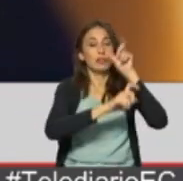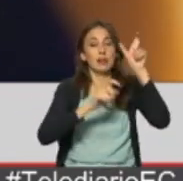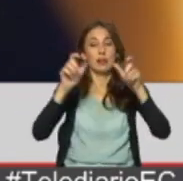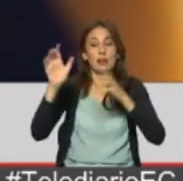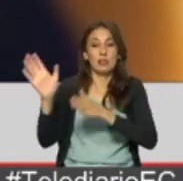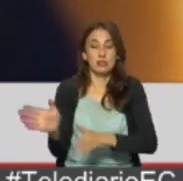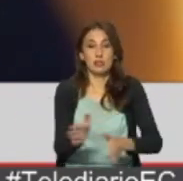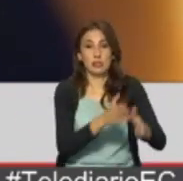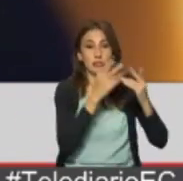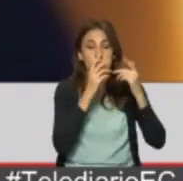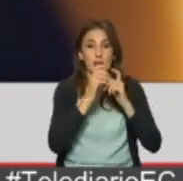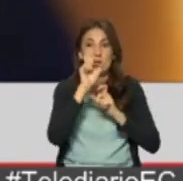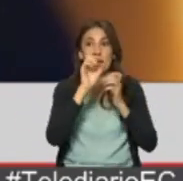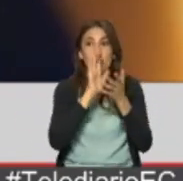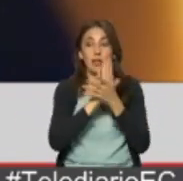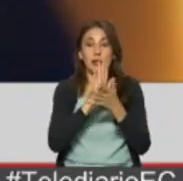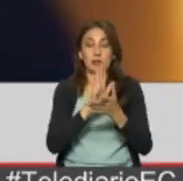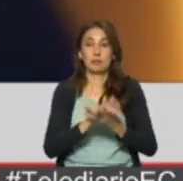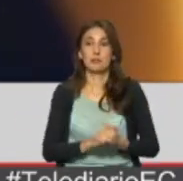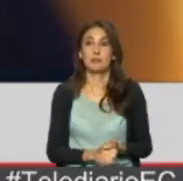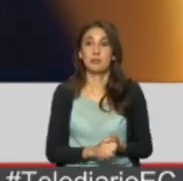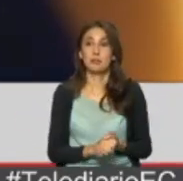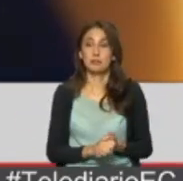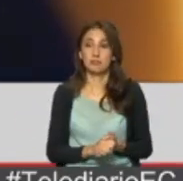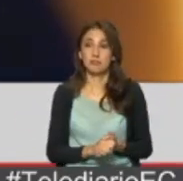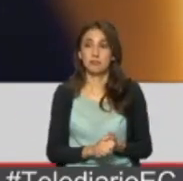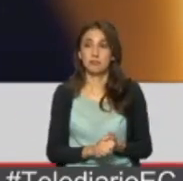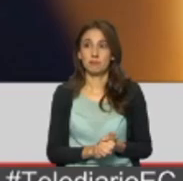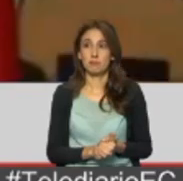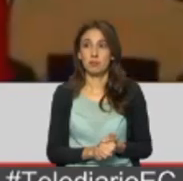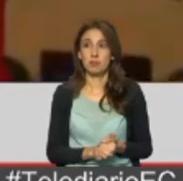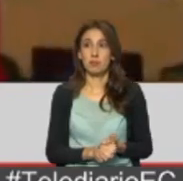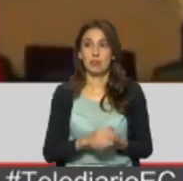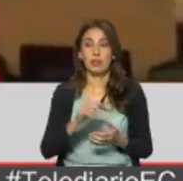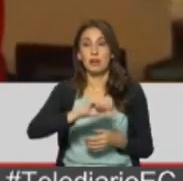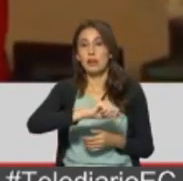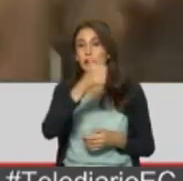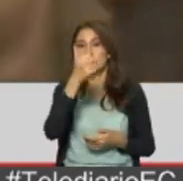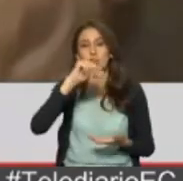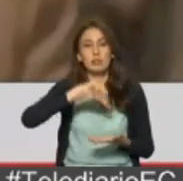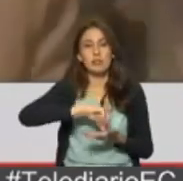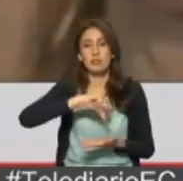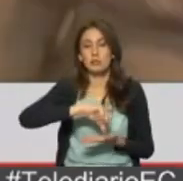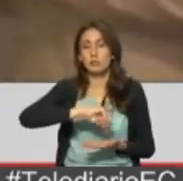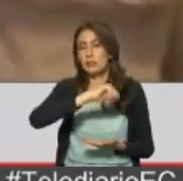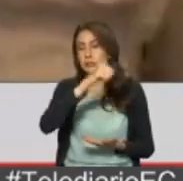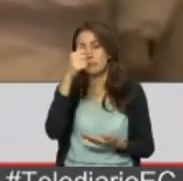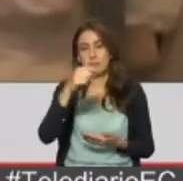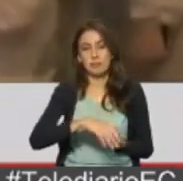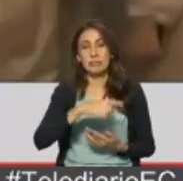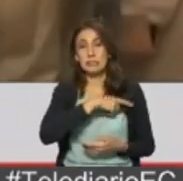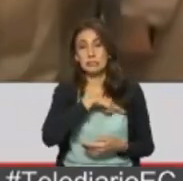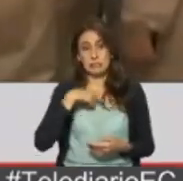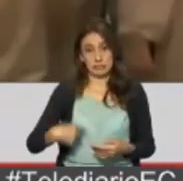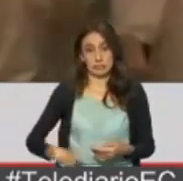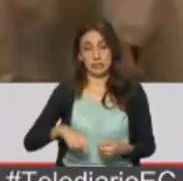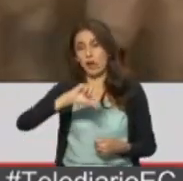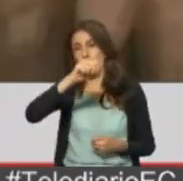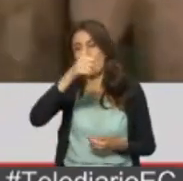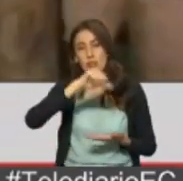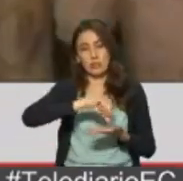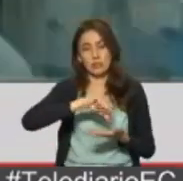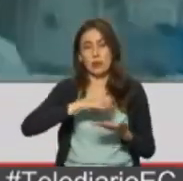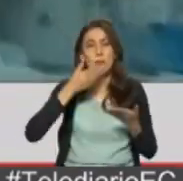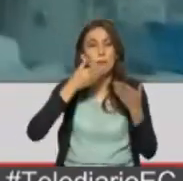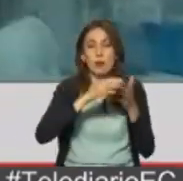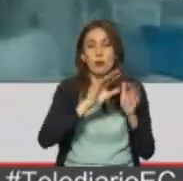residente a mantener la calma. Embajador, ¿qué es lo que pasa en las otras ciudades del gran país de China? Por ejemplo, en